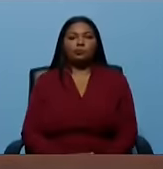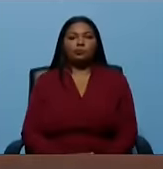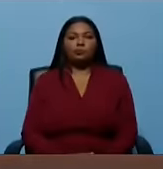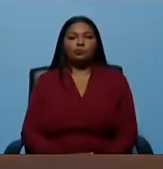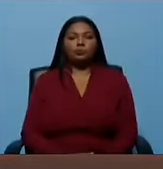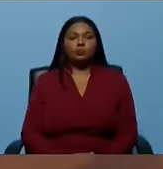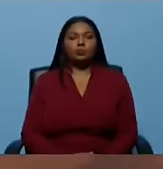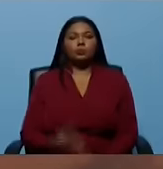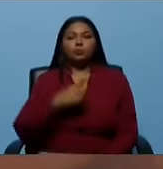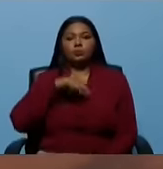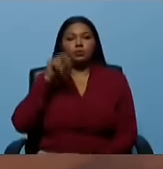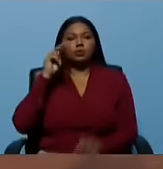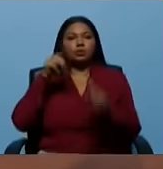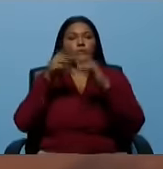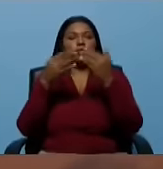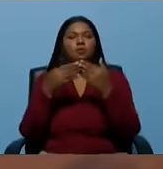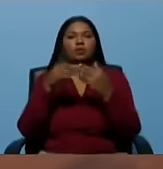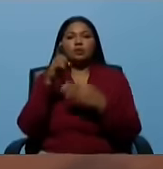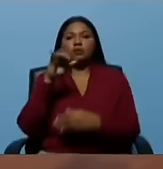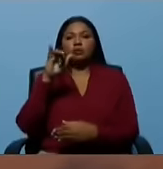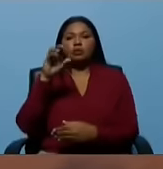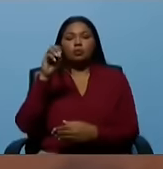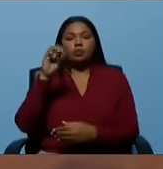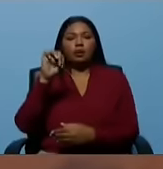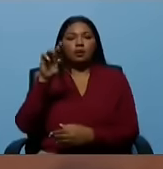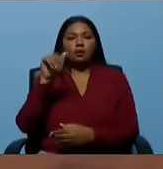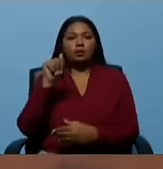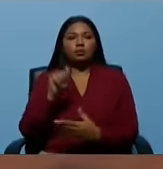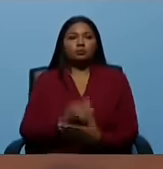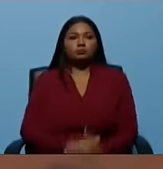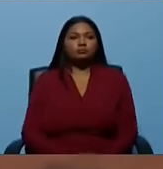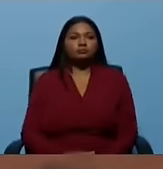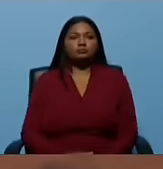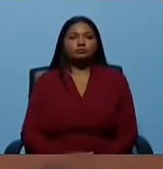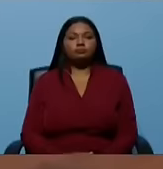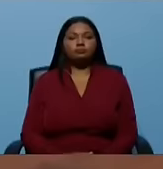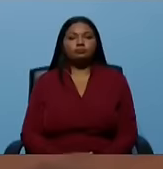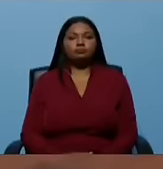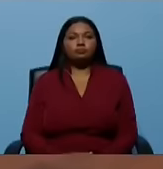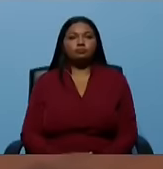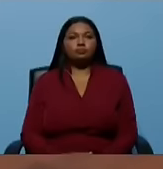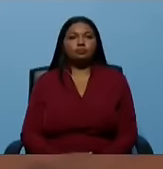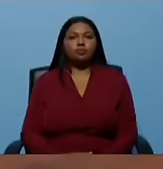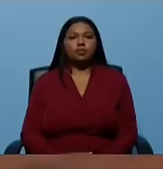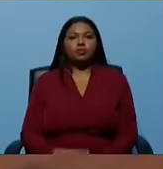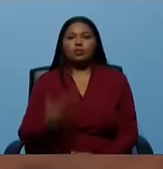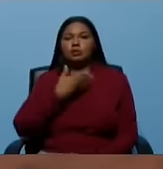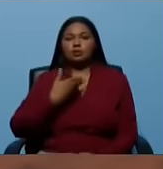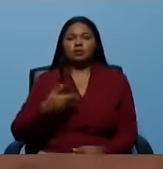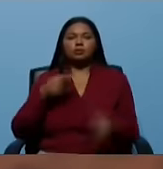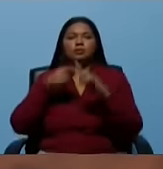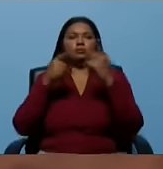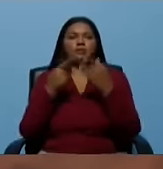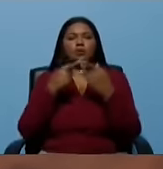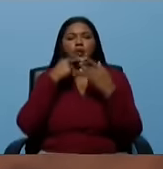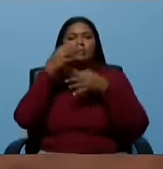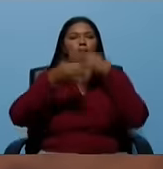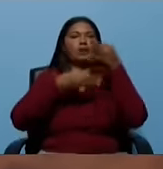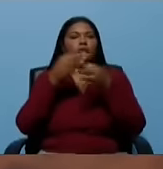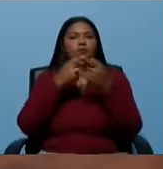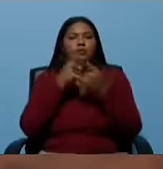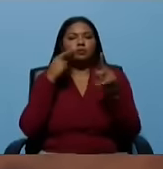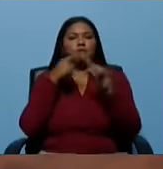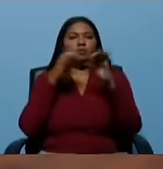eh siomara Castro dentro de la cela Ella es la presidenta de la cela entonces estaríamos hablando aquí de es un golpe de